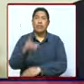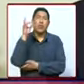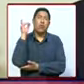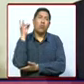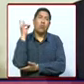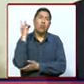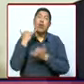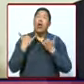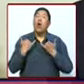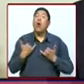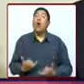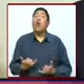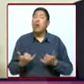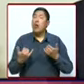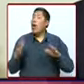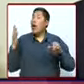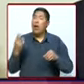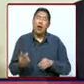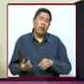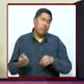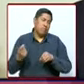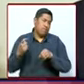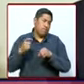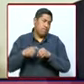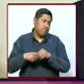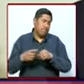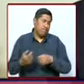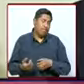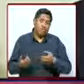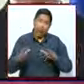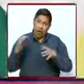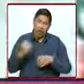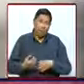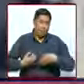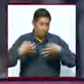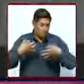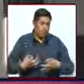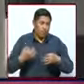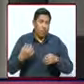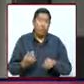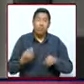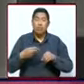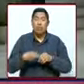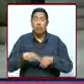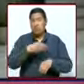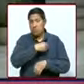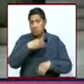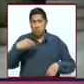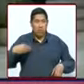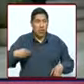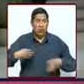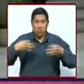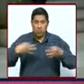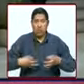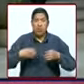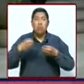Bolivia hoy se constituye miembro pleno del Mercosur.